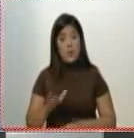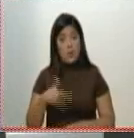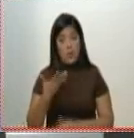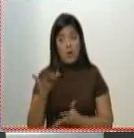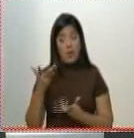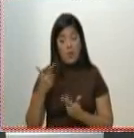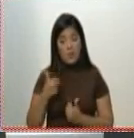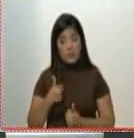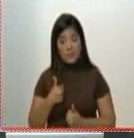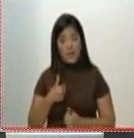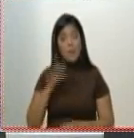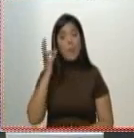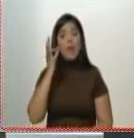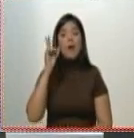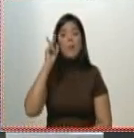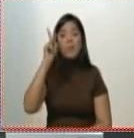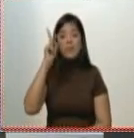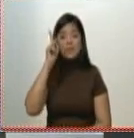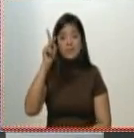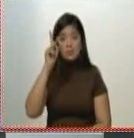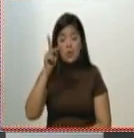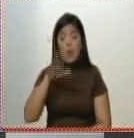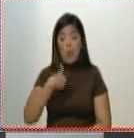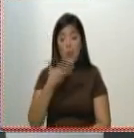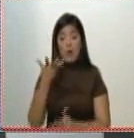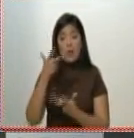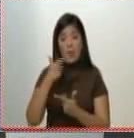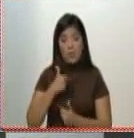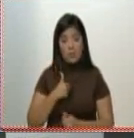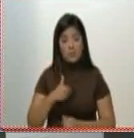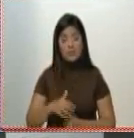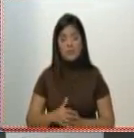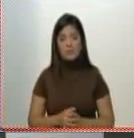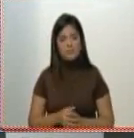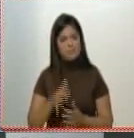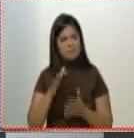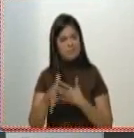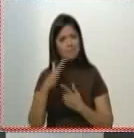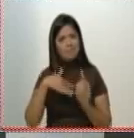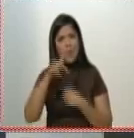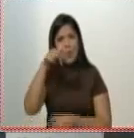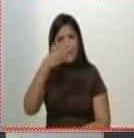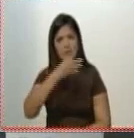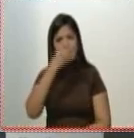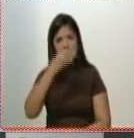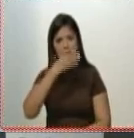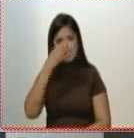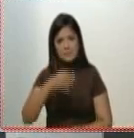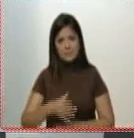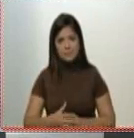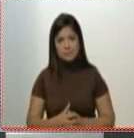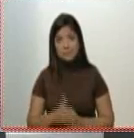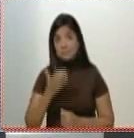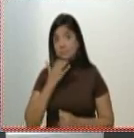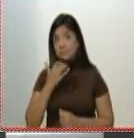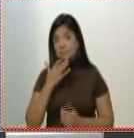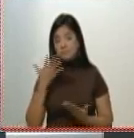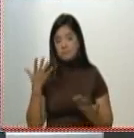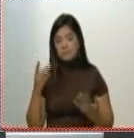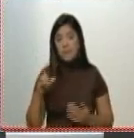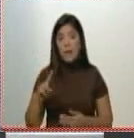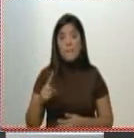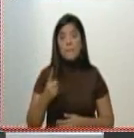pueda comentar, la profesora Zobeira Hernández, nos pueda comentar el hecho de lo que estamos viviendo la tarde de hoy, profesora. Algo que primera